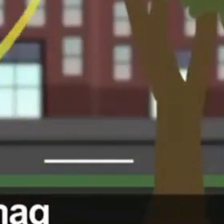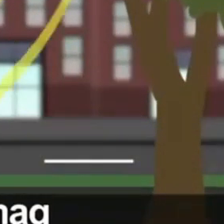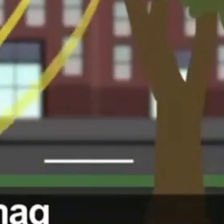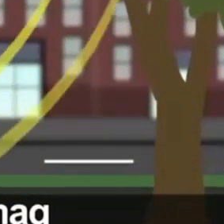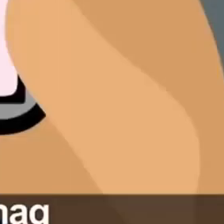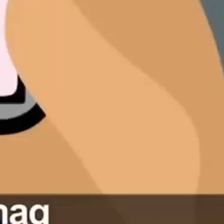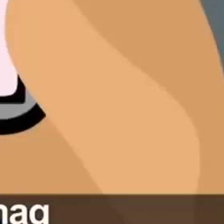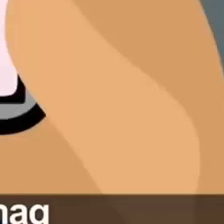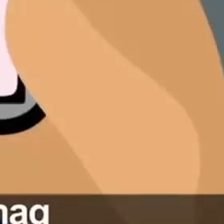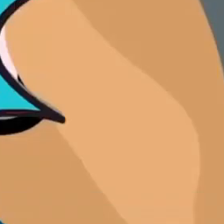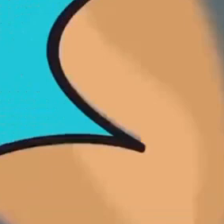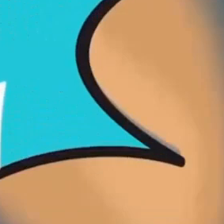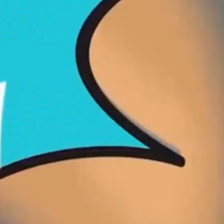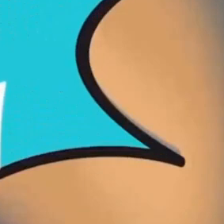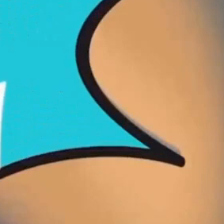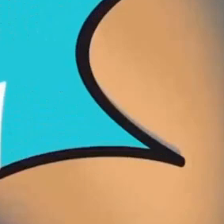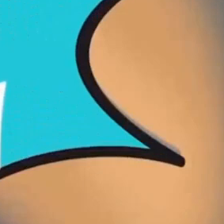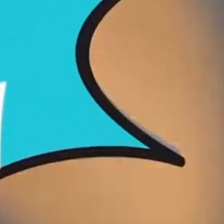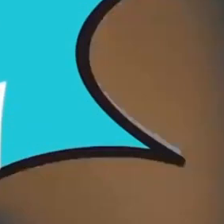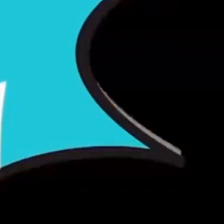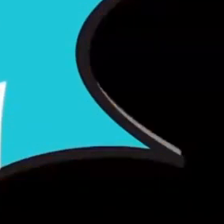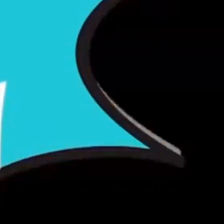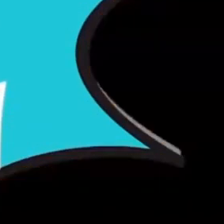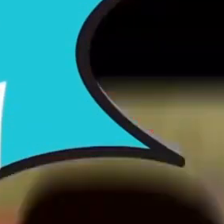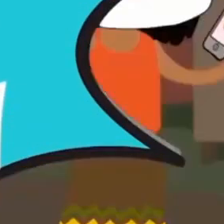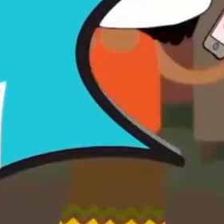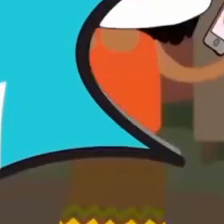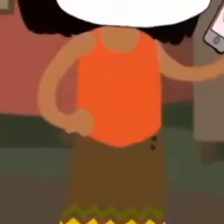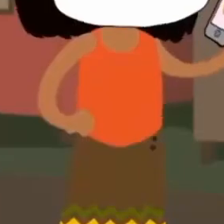rimanakuytapas taripanqaku.